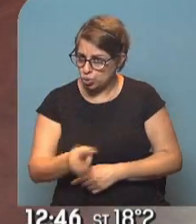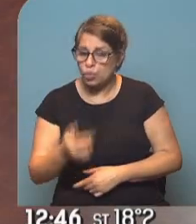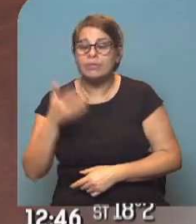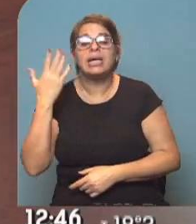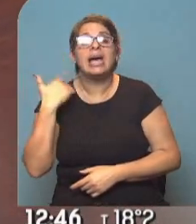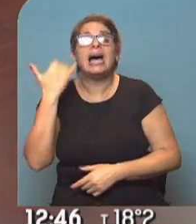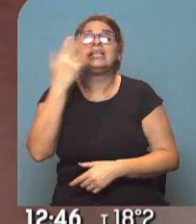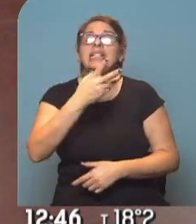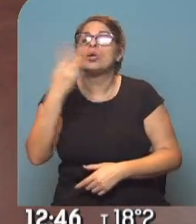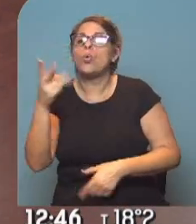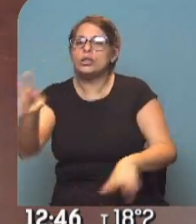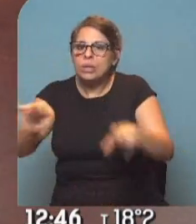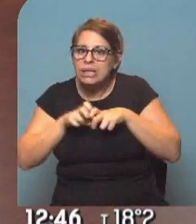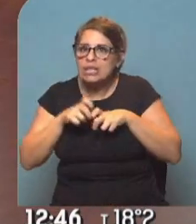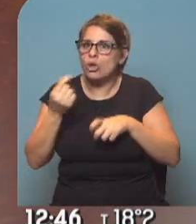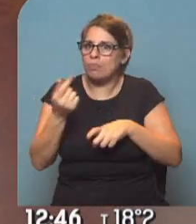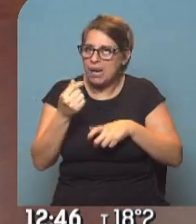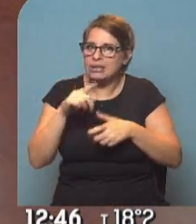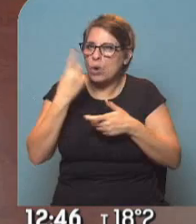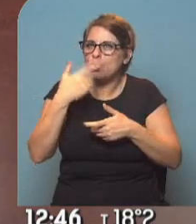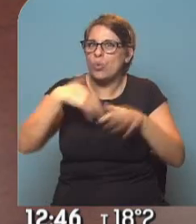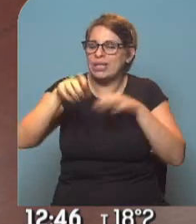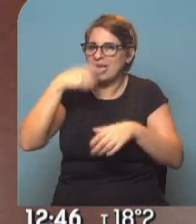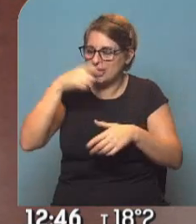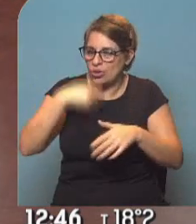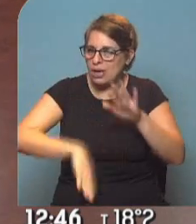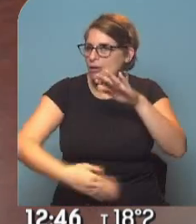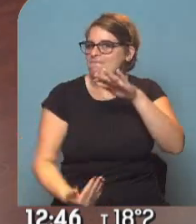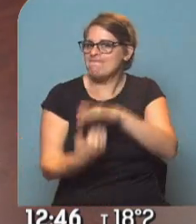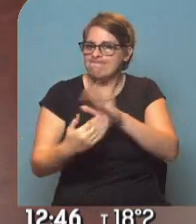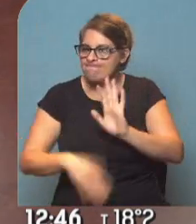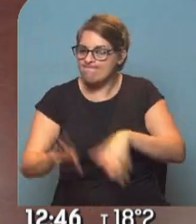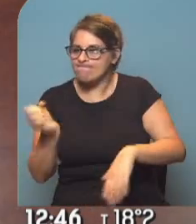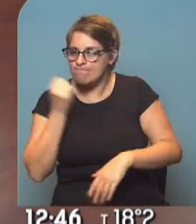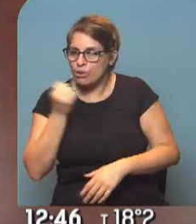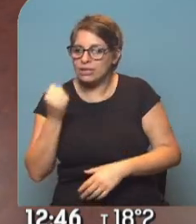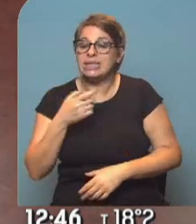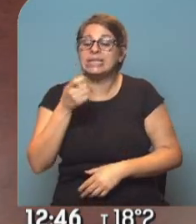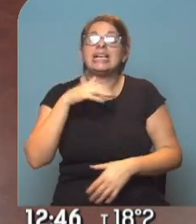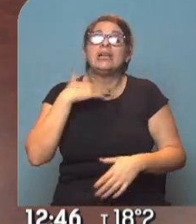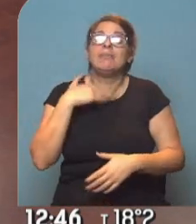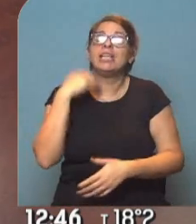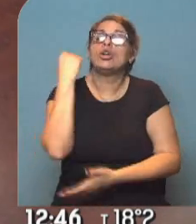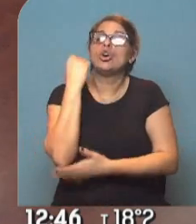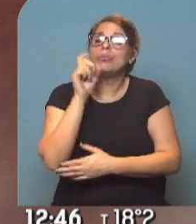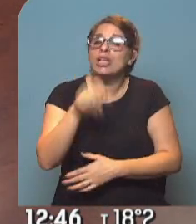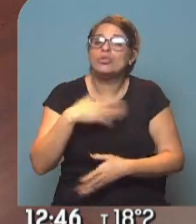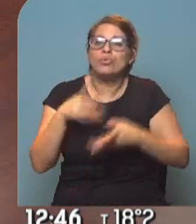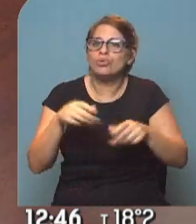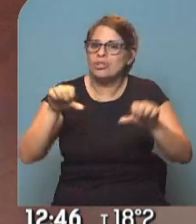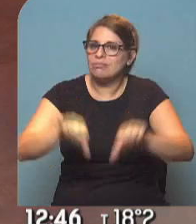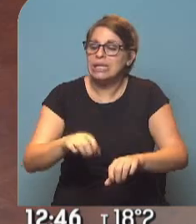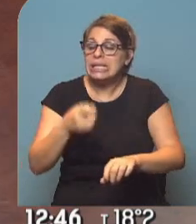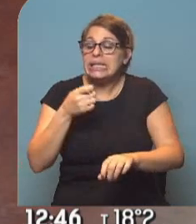Jorge, 3, 4 ingresos fuertes de divisas. Uno de ellos es el narcotráfico. Uno diría casi que no podría funcionar la economía mexicana si no fuera por el